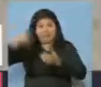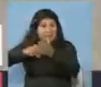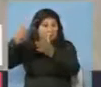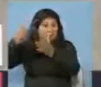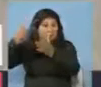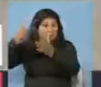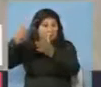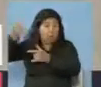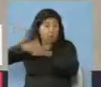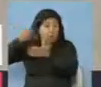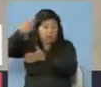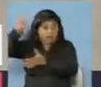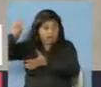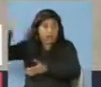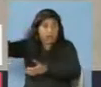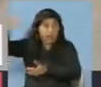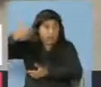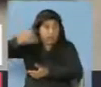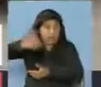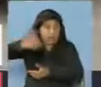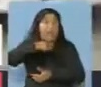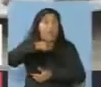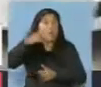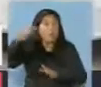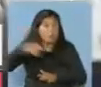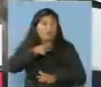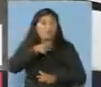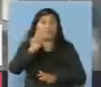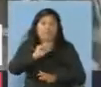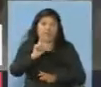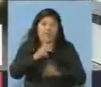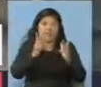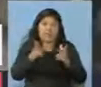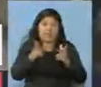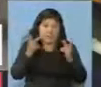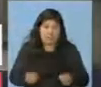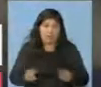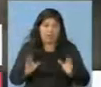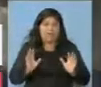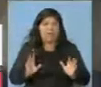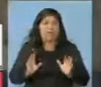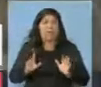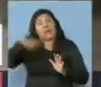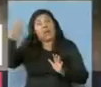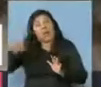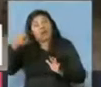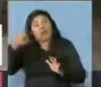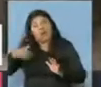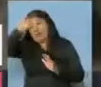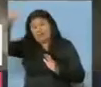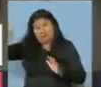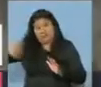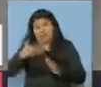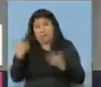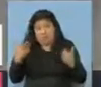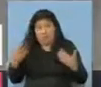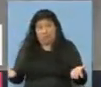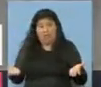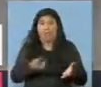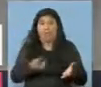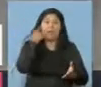Argentina y quiera transitar por la provincia, nosotros en este sentido, por la pandemia, sí podemos llegar a